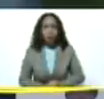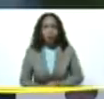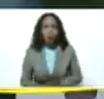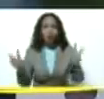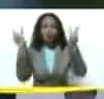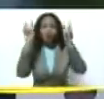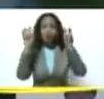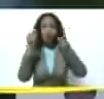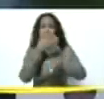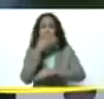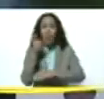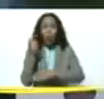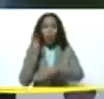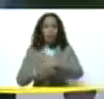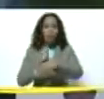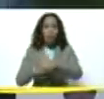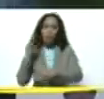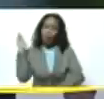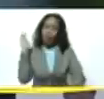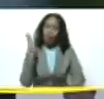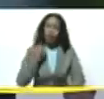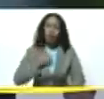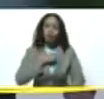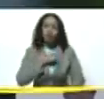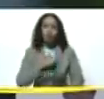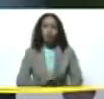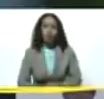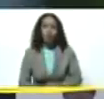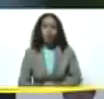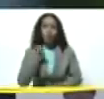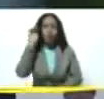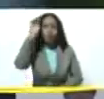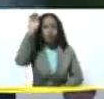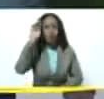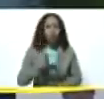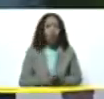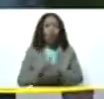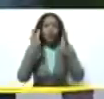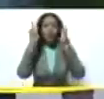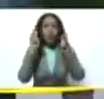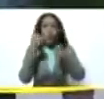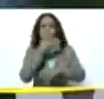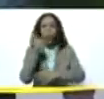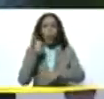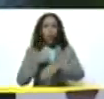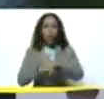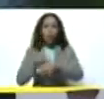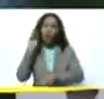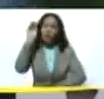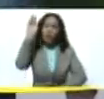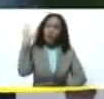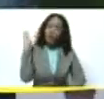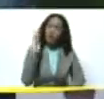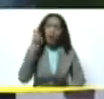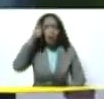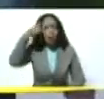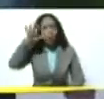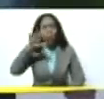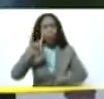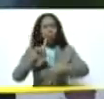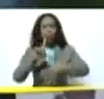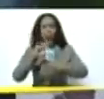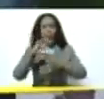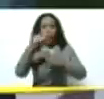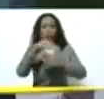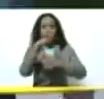Nuevos y mejores tiempos vienen para nosotros. Nuevos y mejores tiempos vienen para los pueblos de América Latina y del